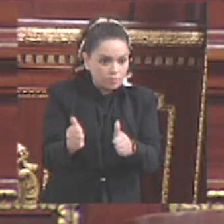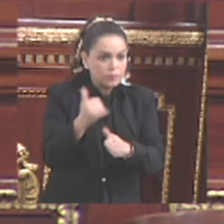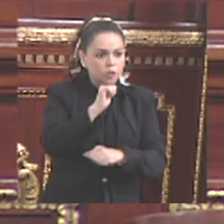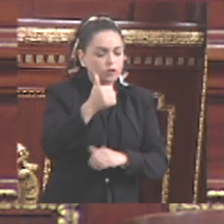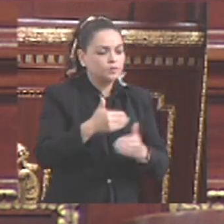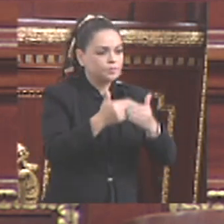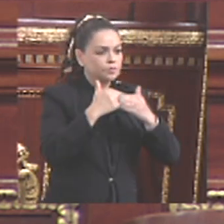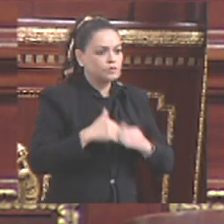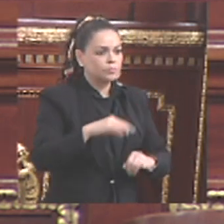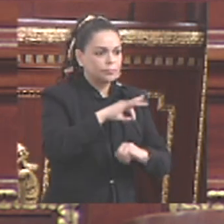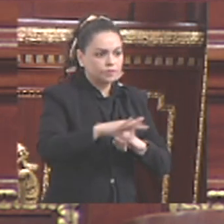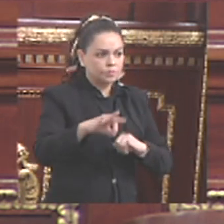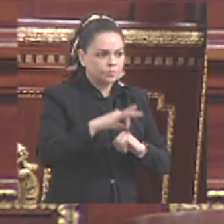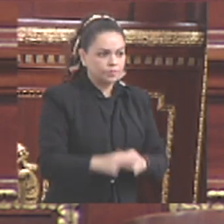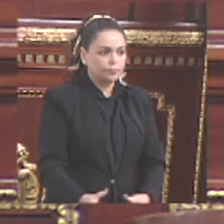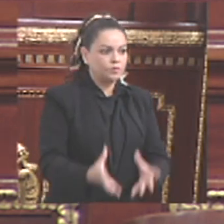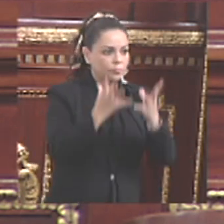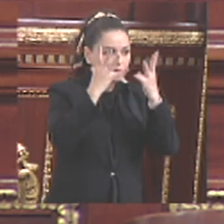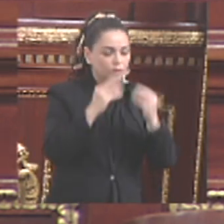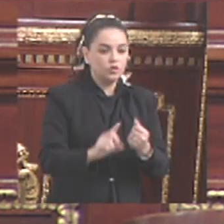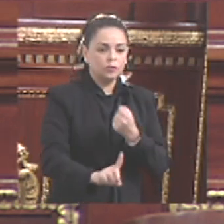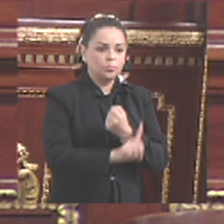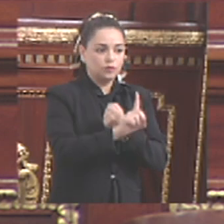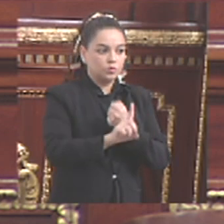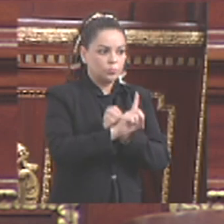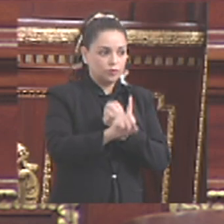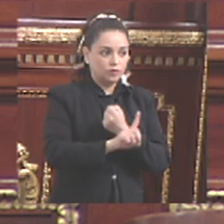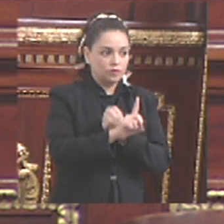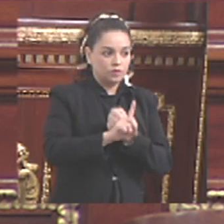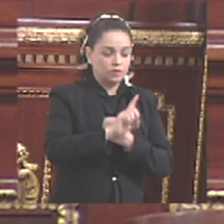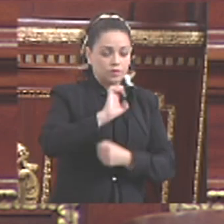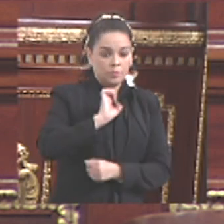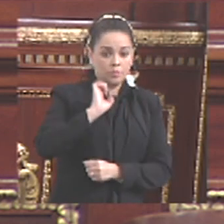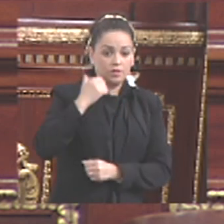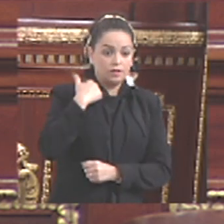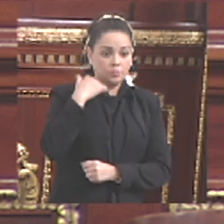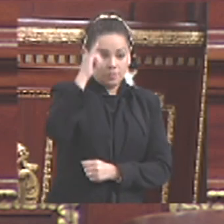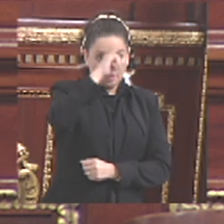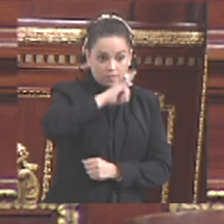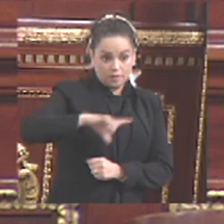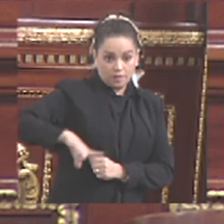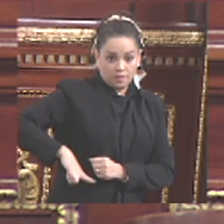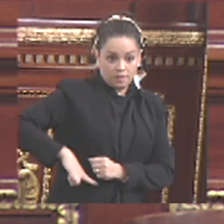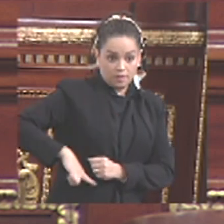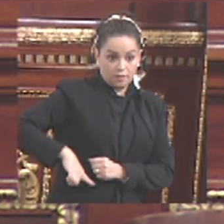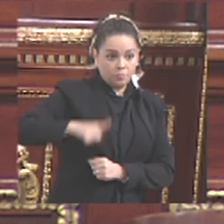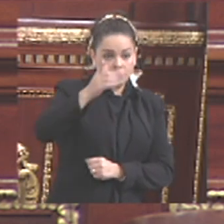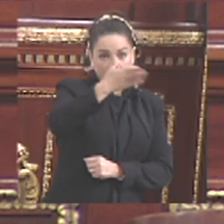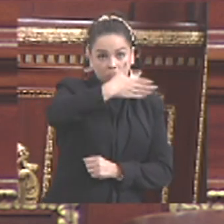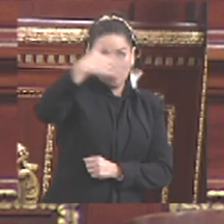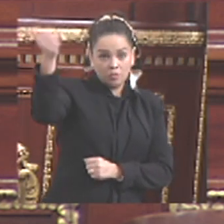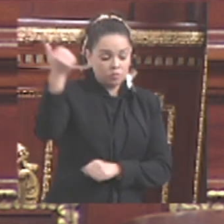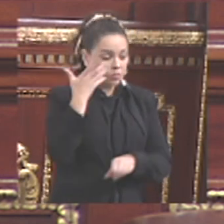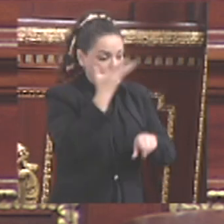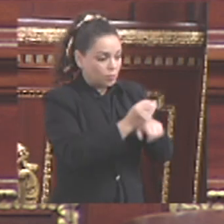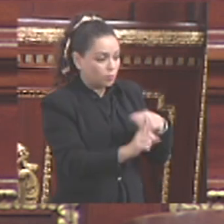la cantidad de problemas la exjefa de gobierno del país si se fue sin poder resolver este